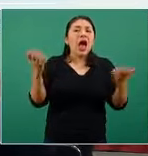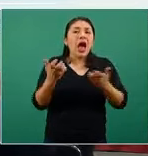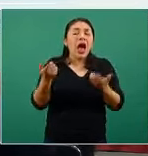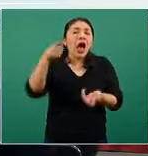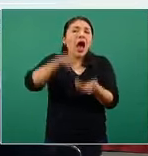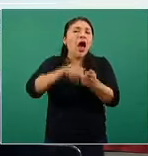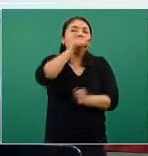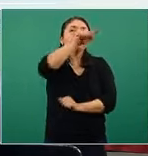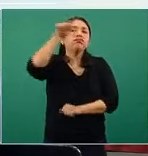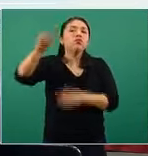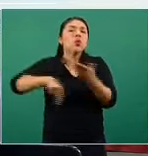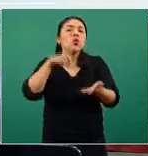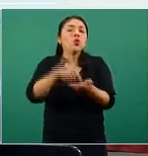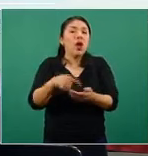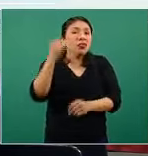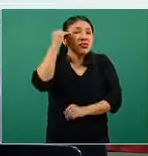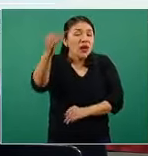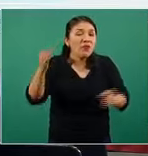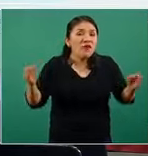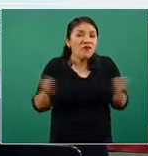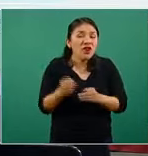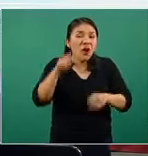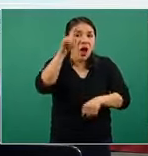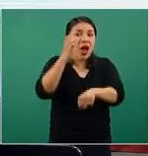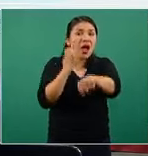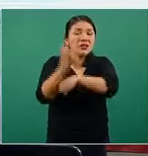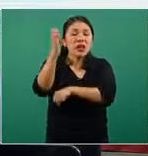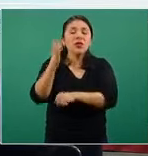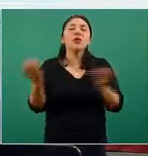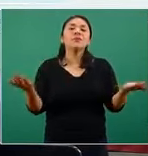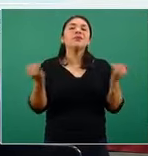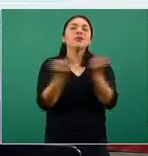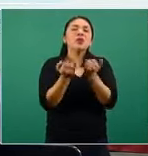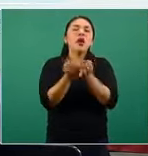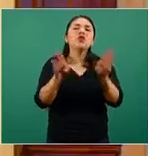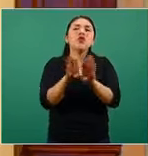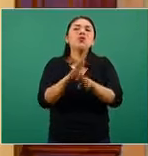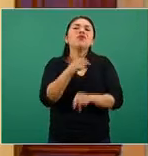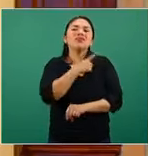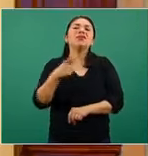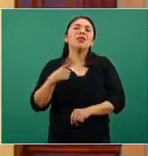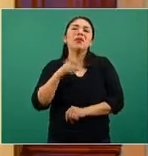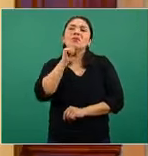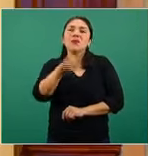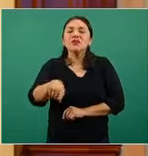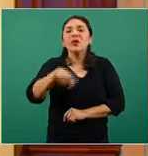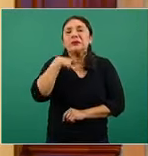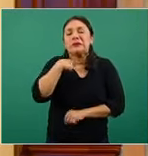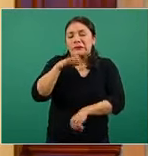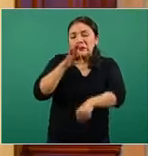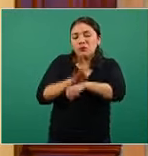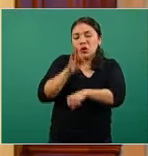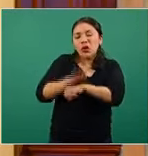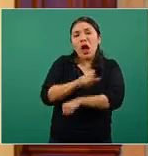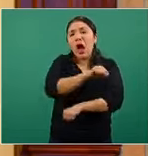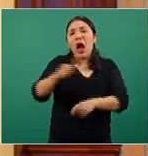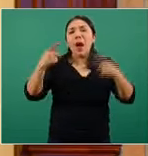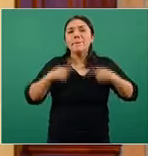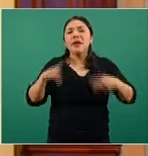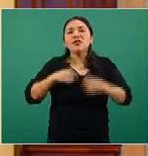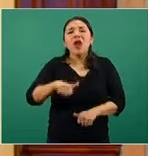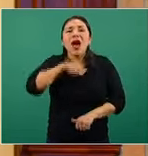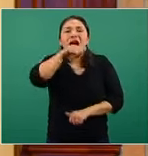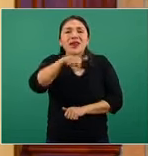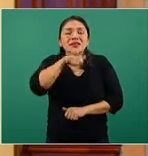llevan a cabo en una entidad federativa, y también en base a proteger justo a los adultos mayores que en su momento